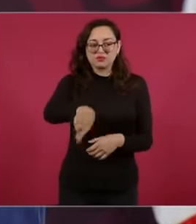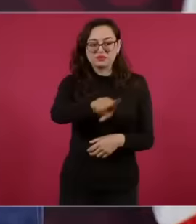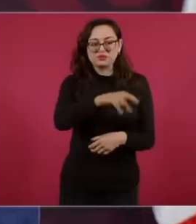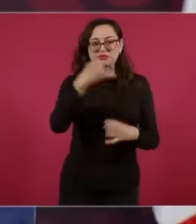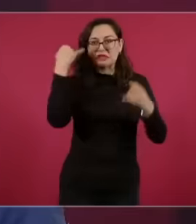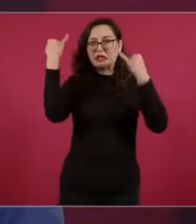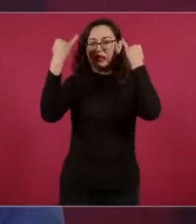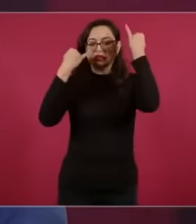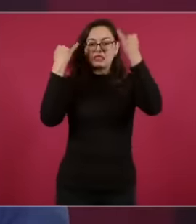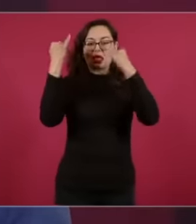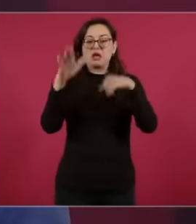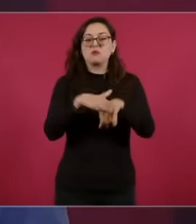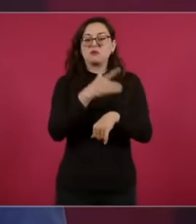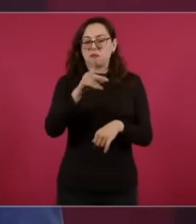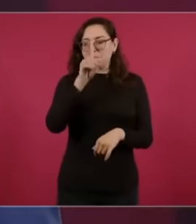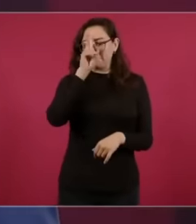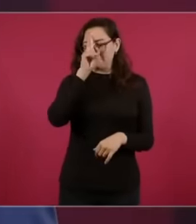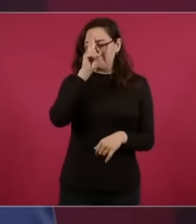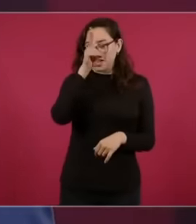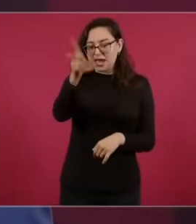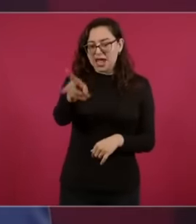Cuando detienen